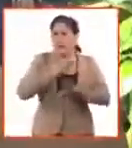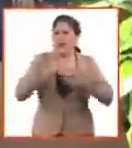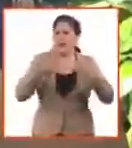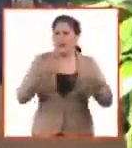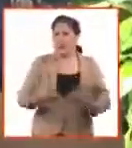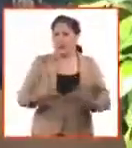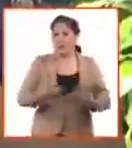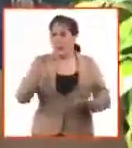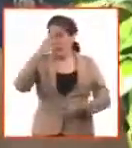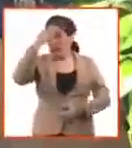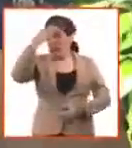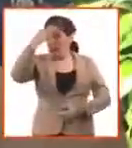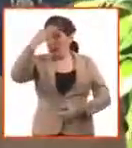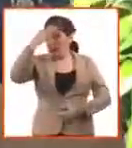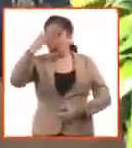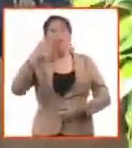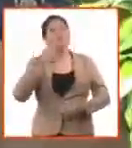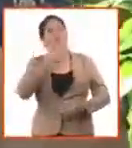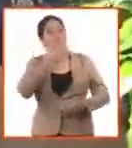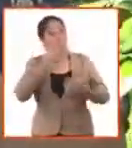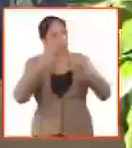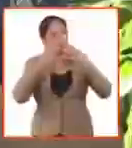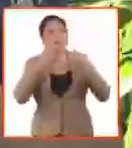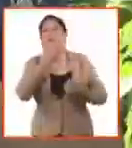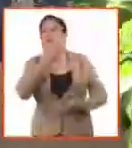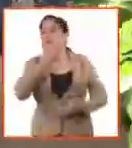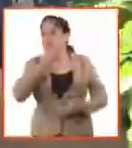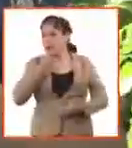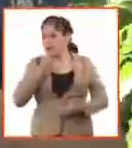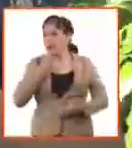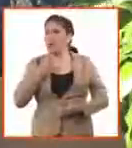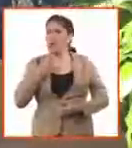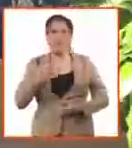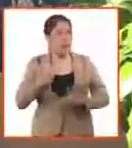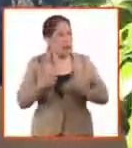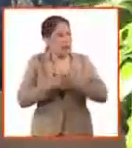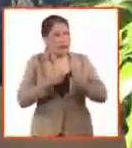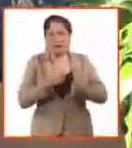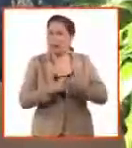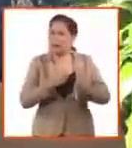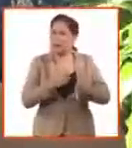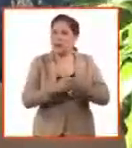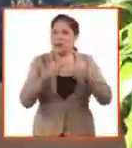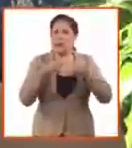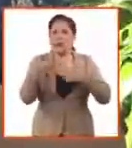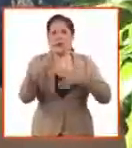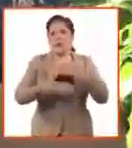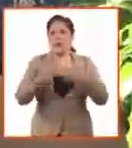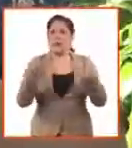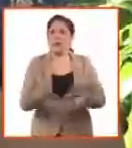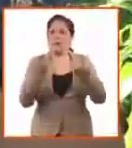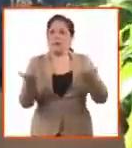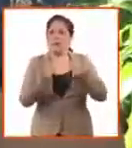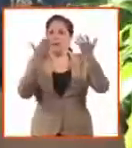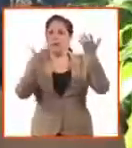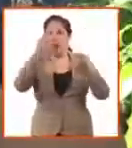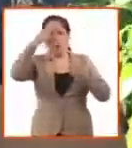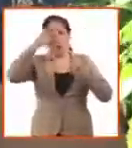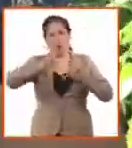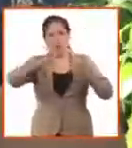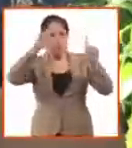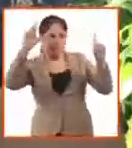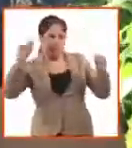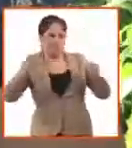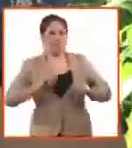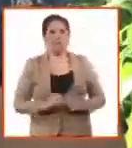mucha importancia a esa juventud que va como empujando no hacia el desarrollo y